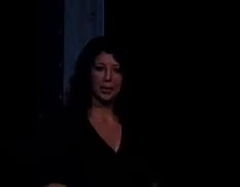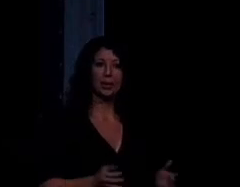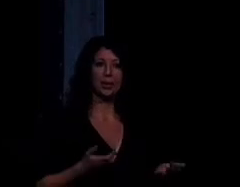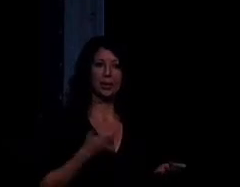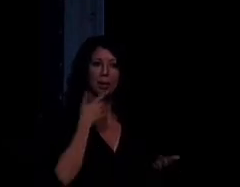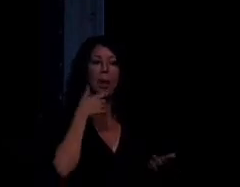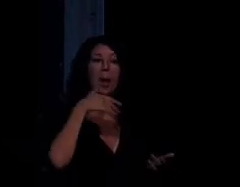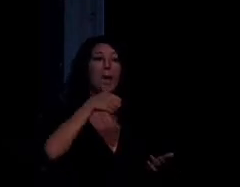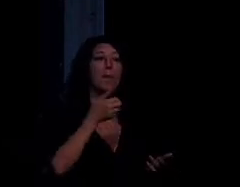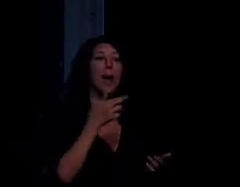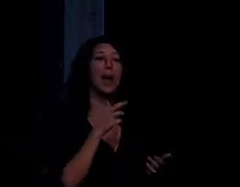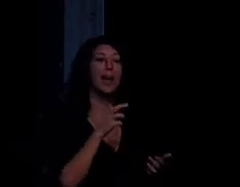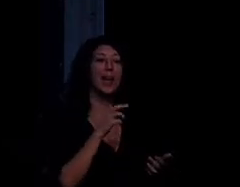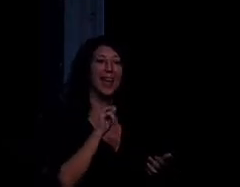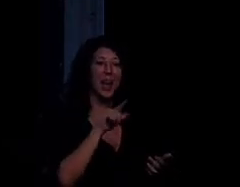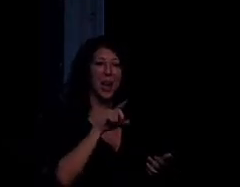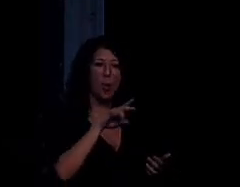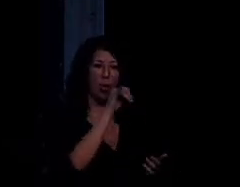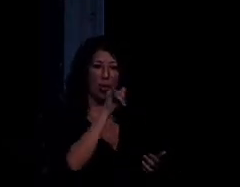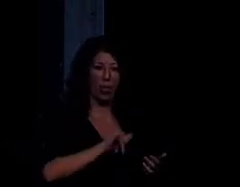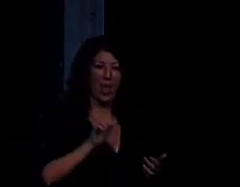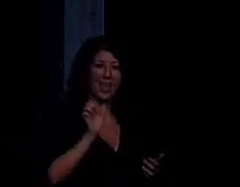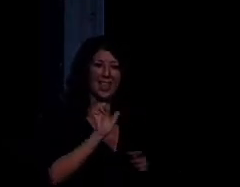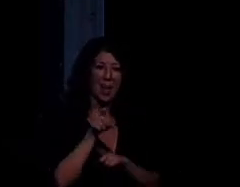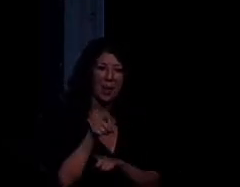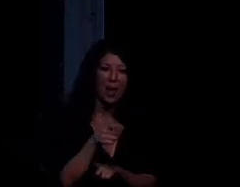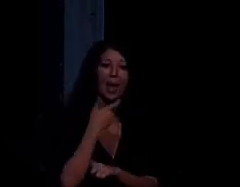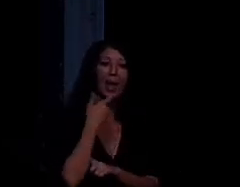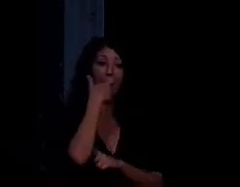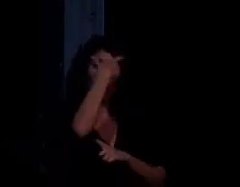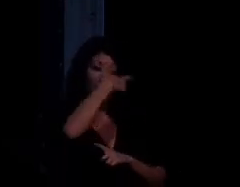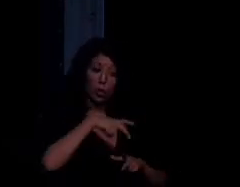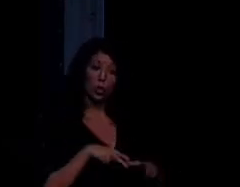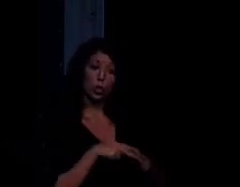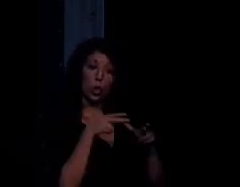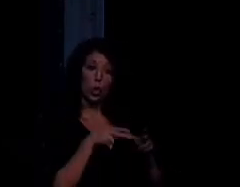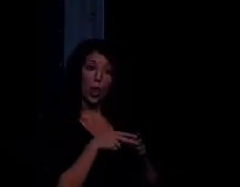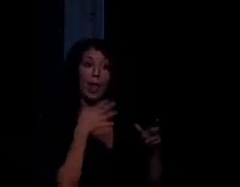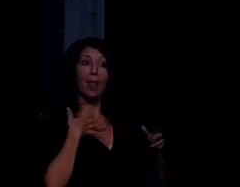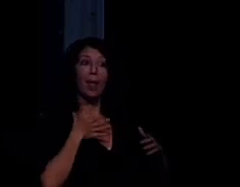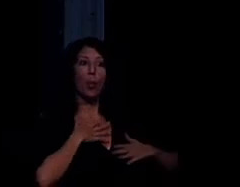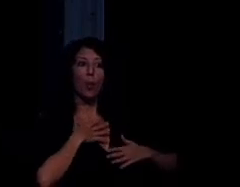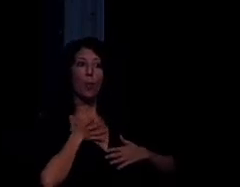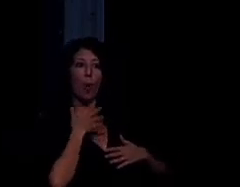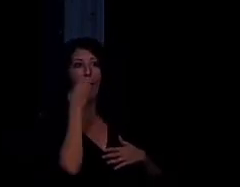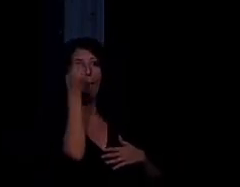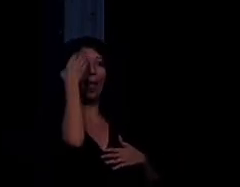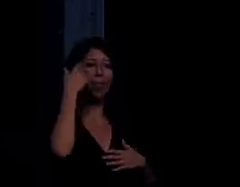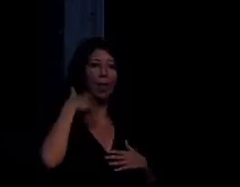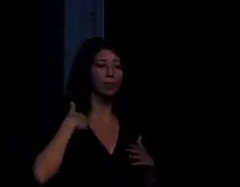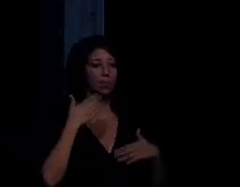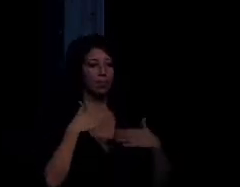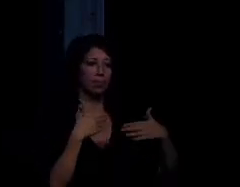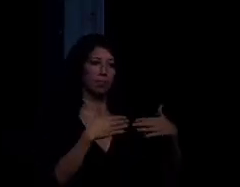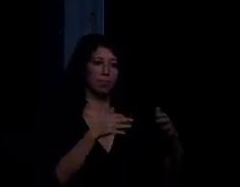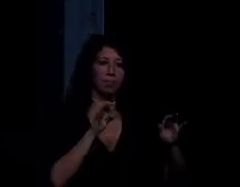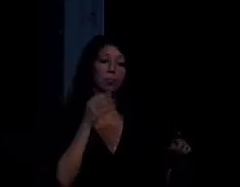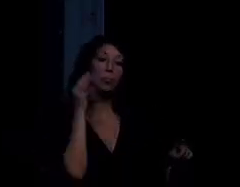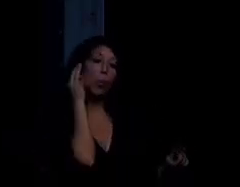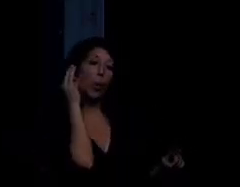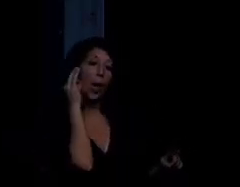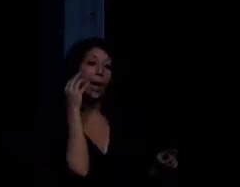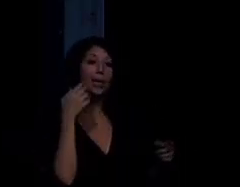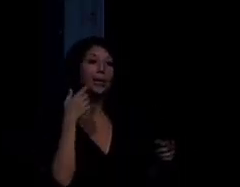Dice Mariluz Esteban, para convertirse en un individuo social es necesario un determinado aprendizaje corporal. Y en este sentido, las